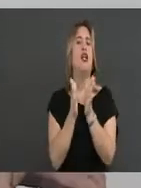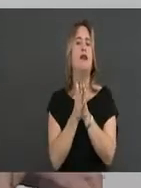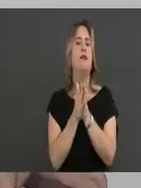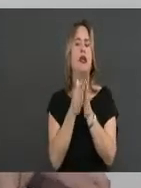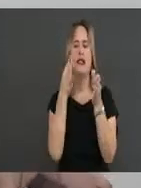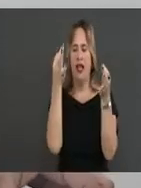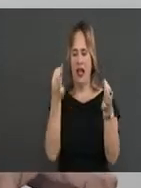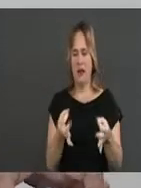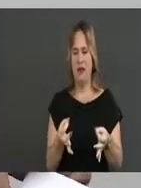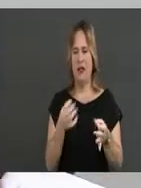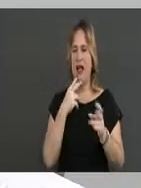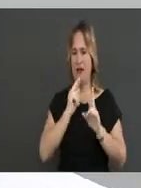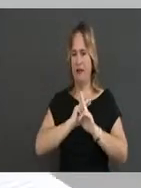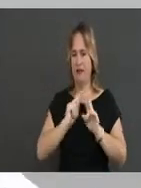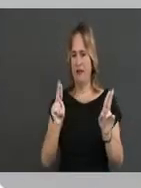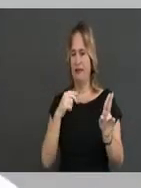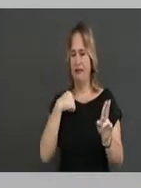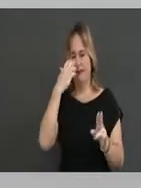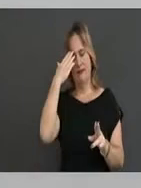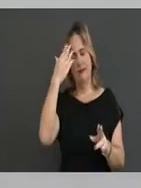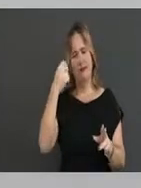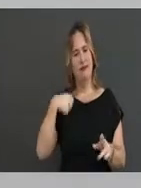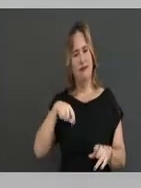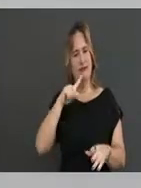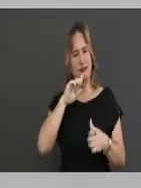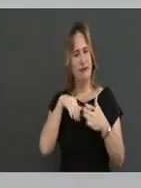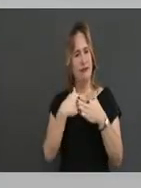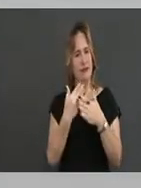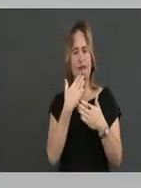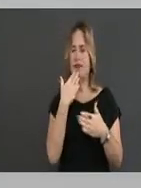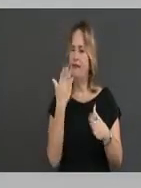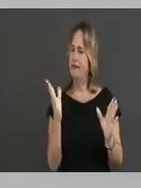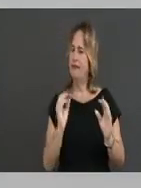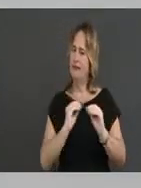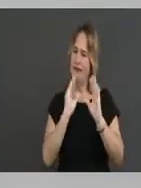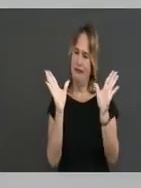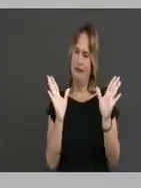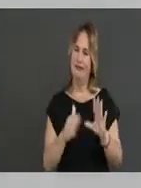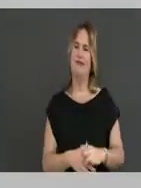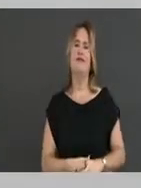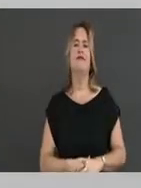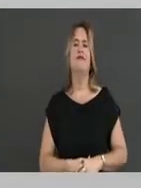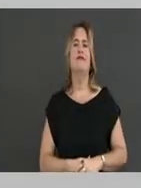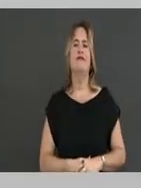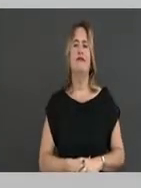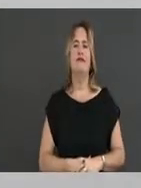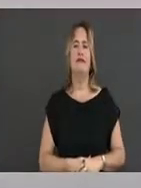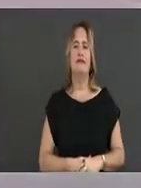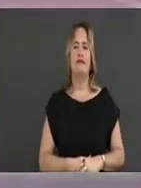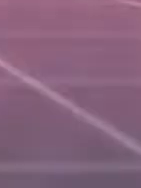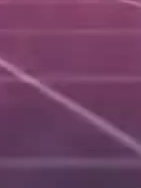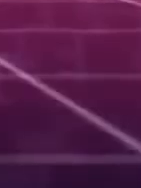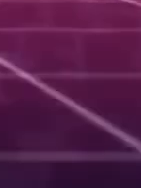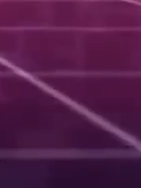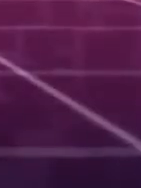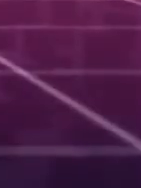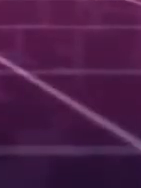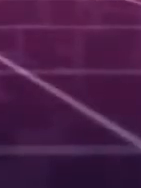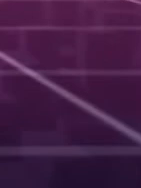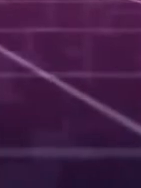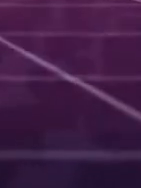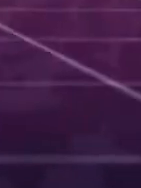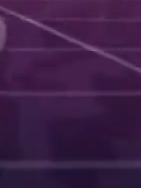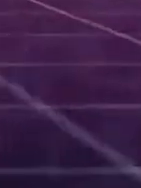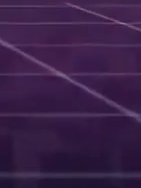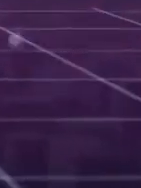la verdad. Con ese mensaje nos despedimos en esta jornada. Tenga usted muy buenos días.